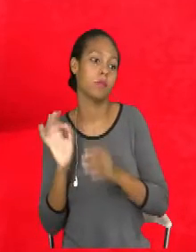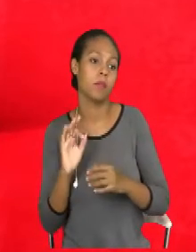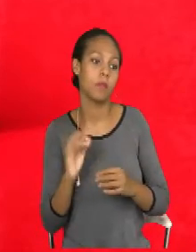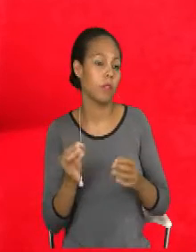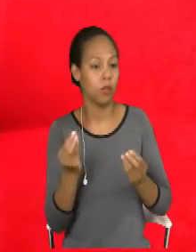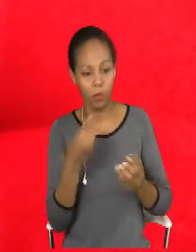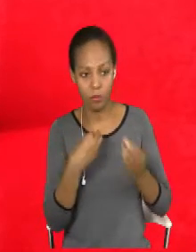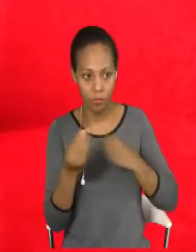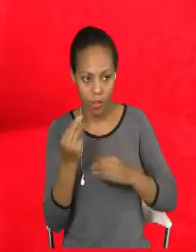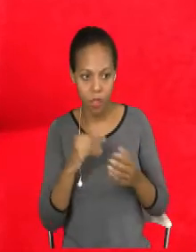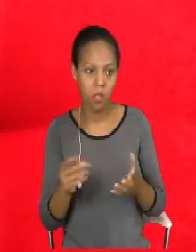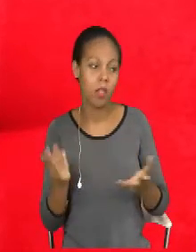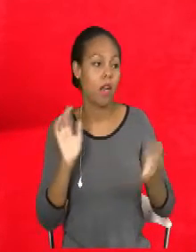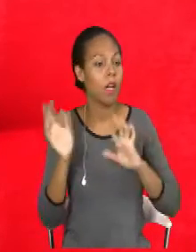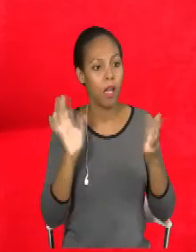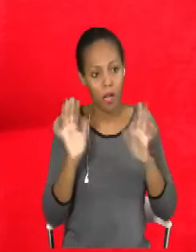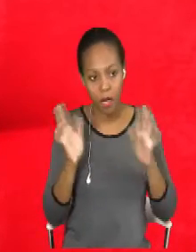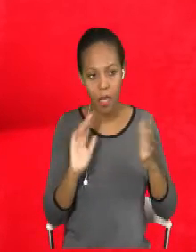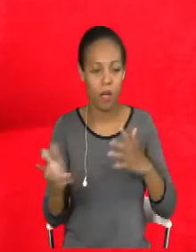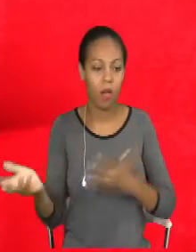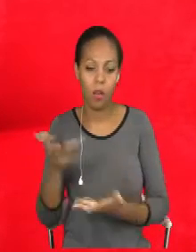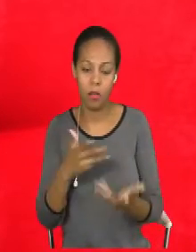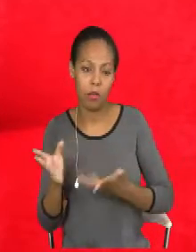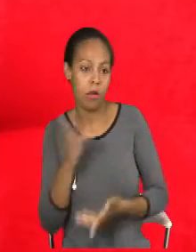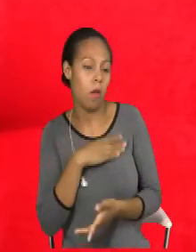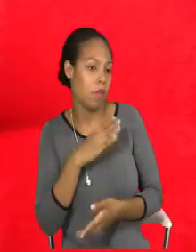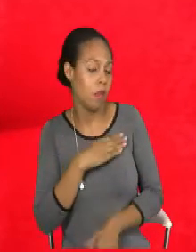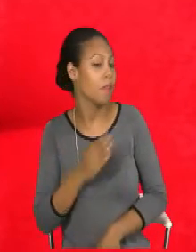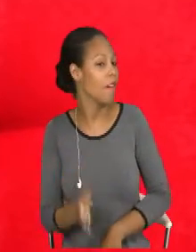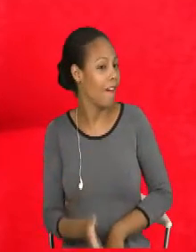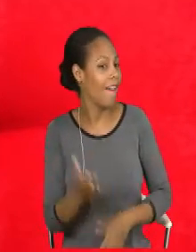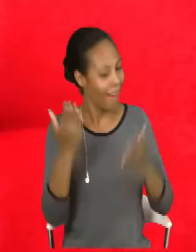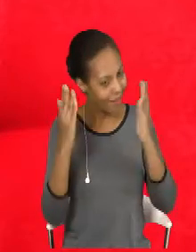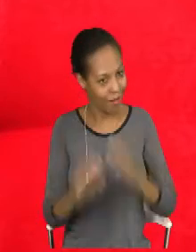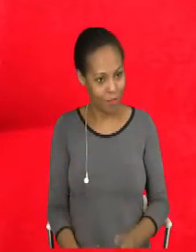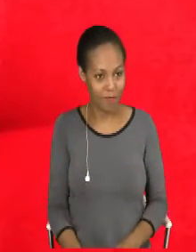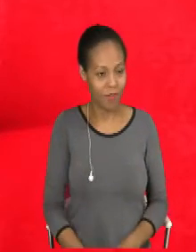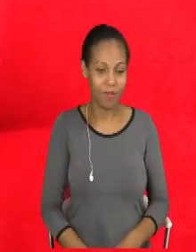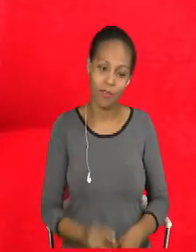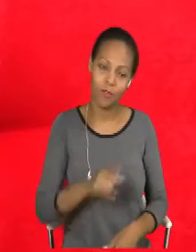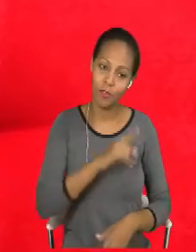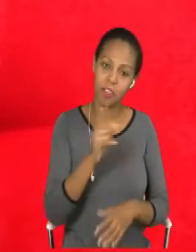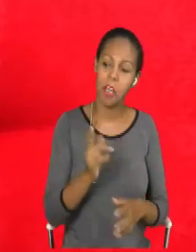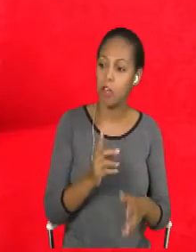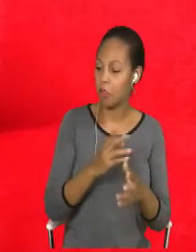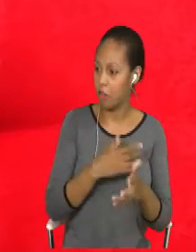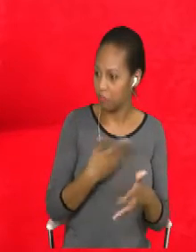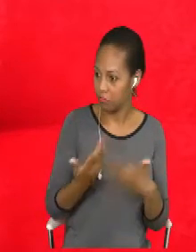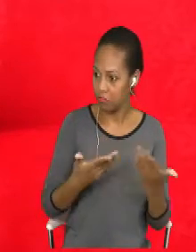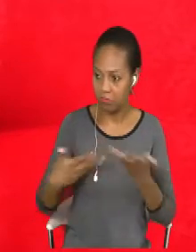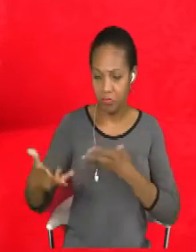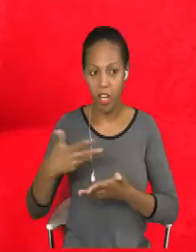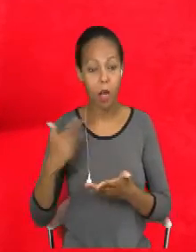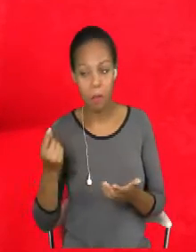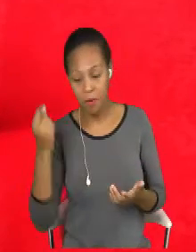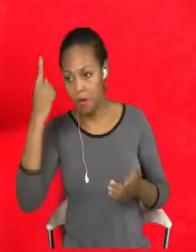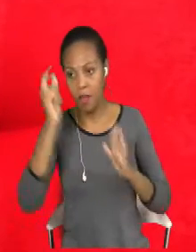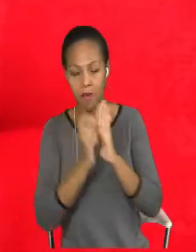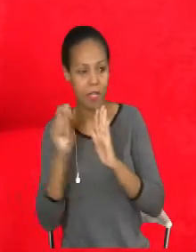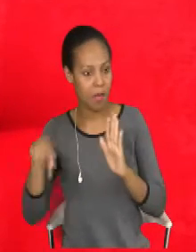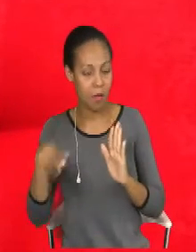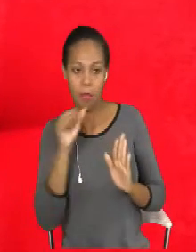va a haber mucha charla, va a haber diversión, así que los invitamos a que pues vivan una experiencia nueva, algo que nunca se ha visto en Barranca, y